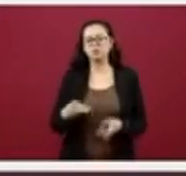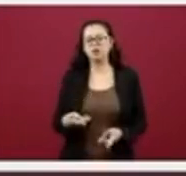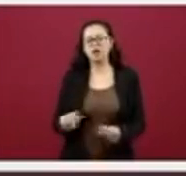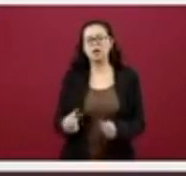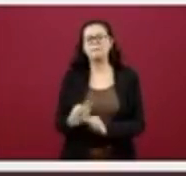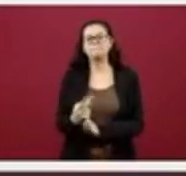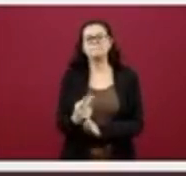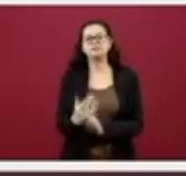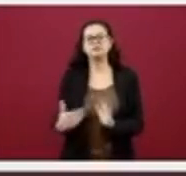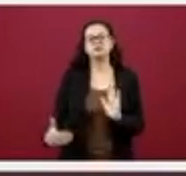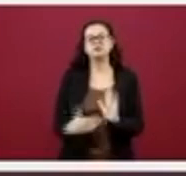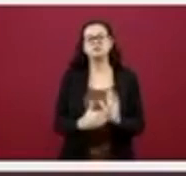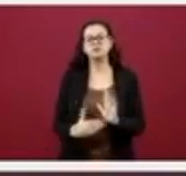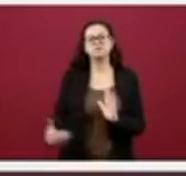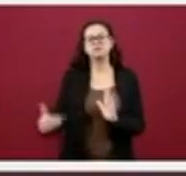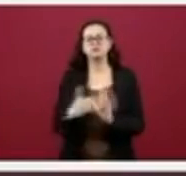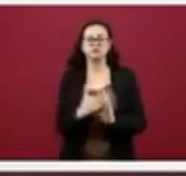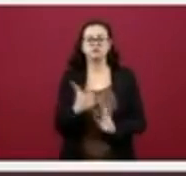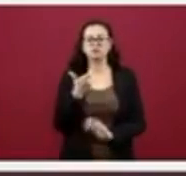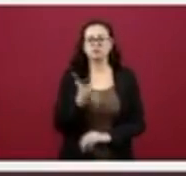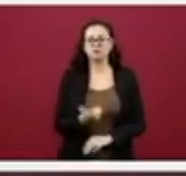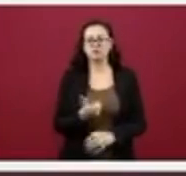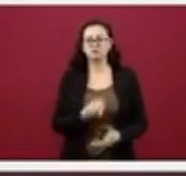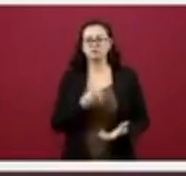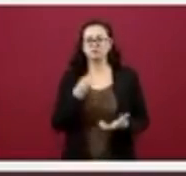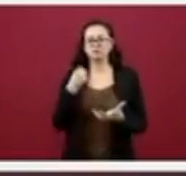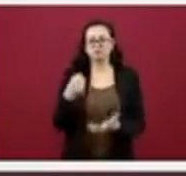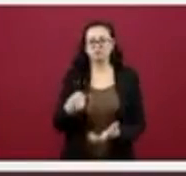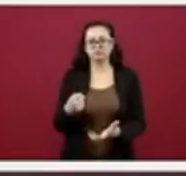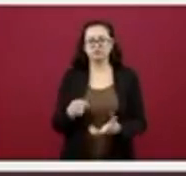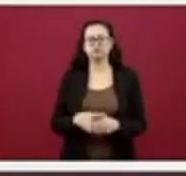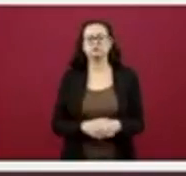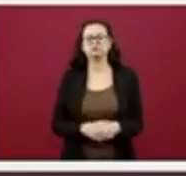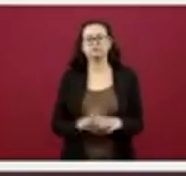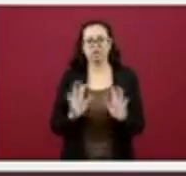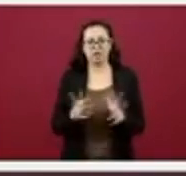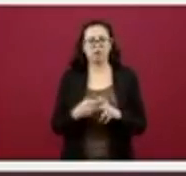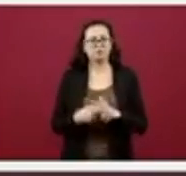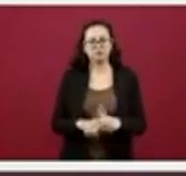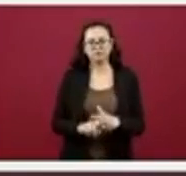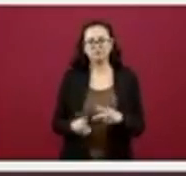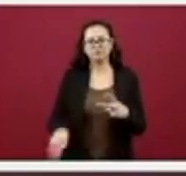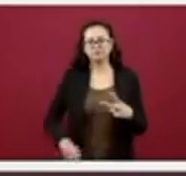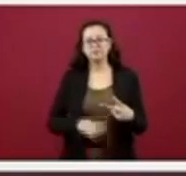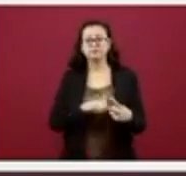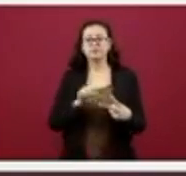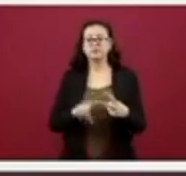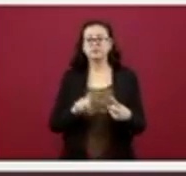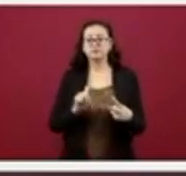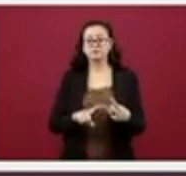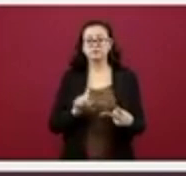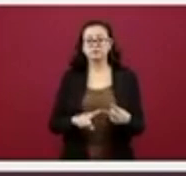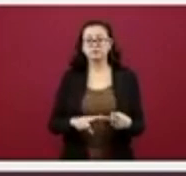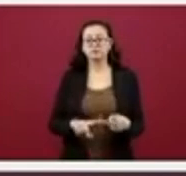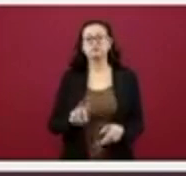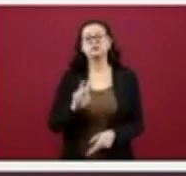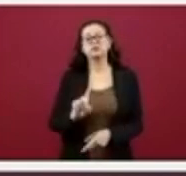25 mil millones de pesos. La segunda es por un monto de 35